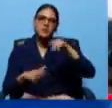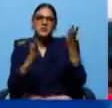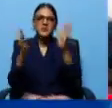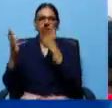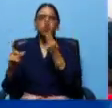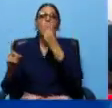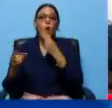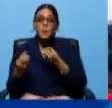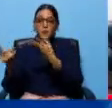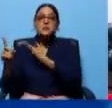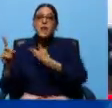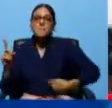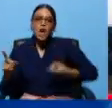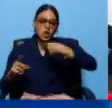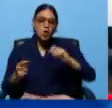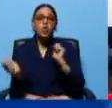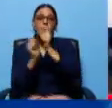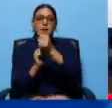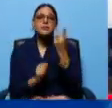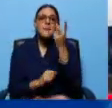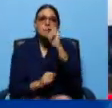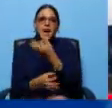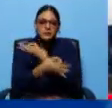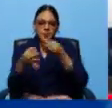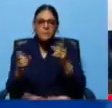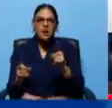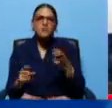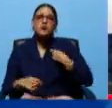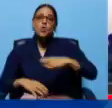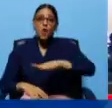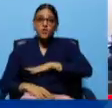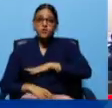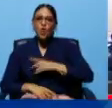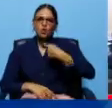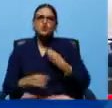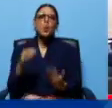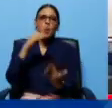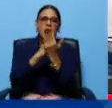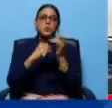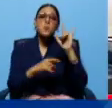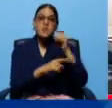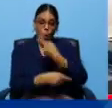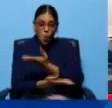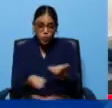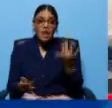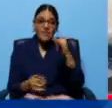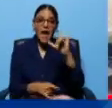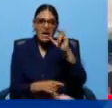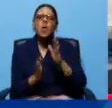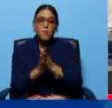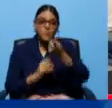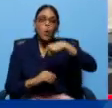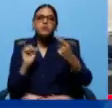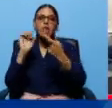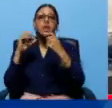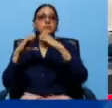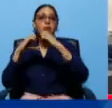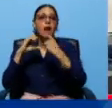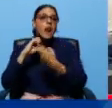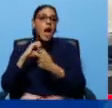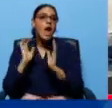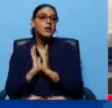al presidente, pasar con 20. Mira, yo voy a sacar esa foto en mi Instagram. ¿Ustedes tienen Instagram? Le dan like. ¿Tienen buenísimo